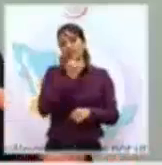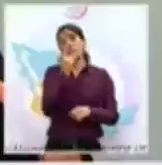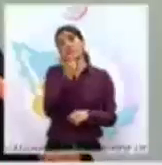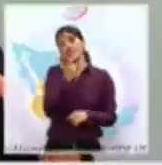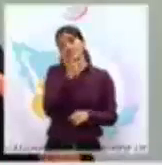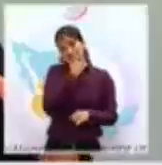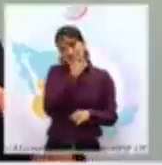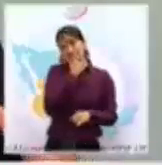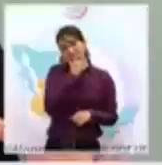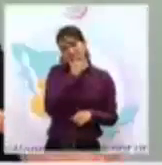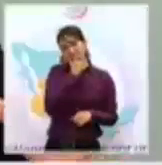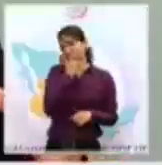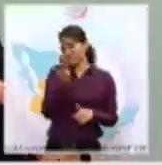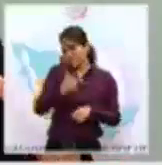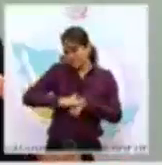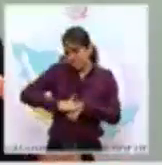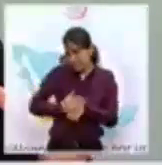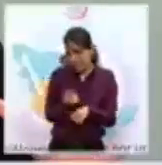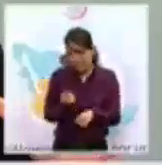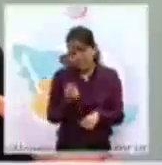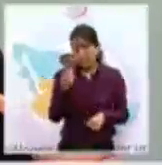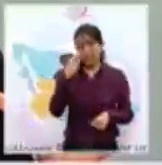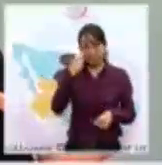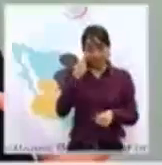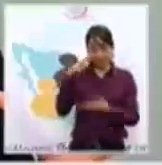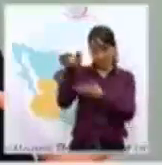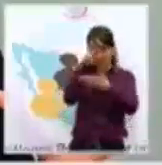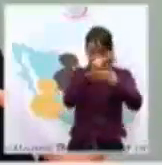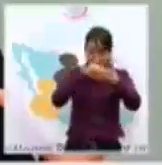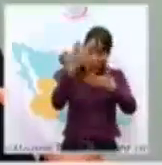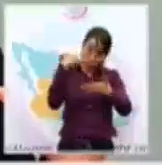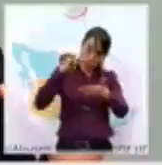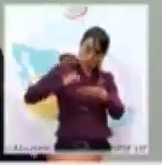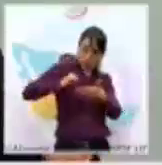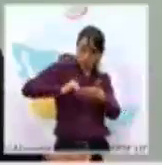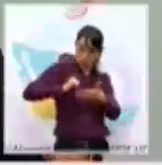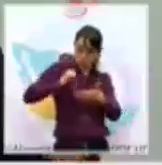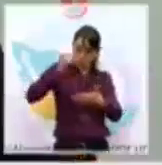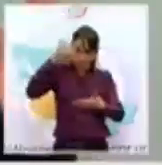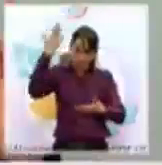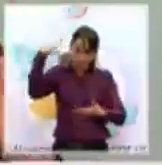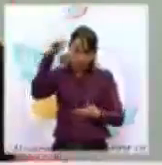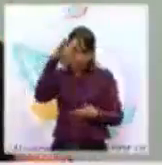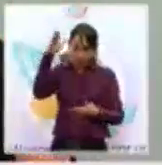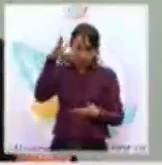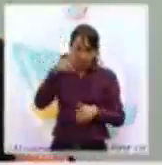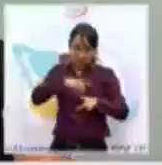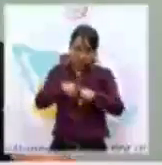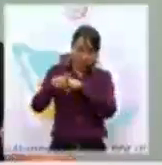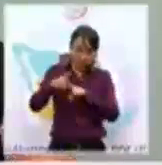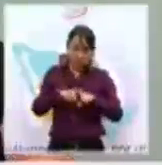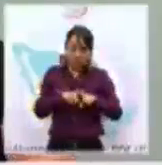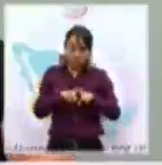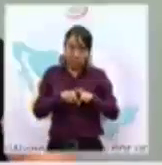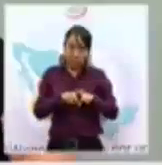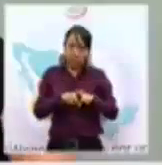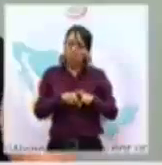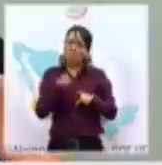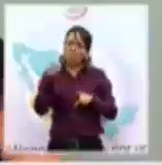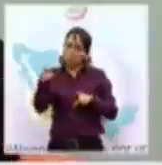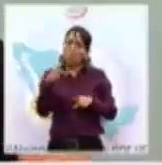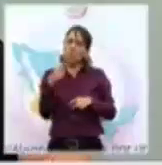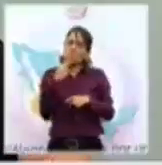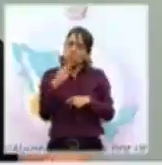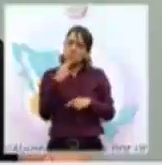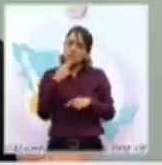Porque a los pintores mexicas no les pasaba nada hablando latín